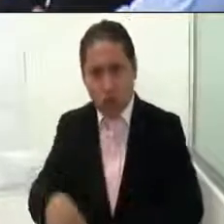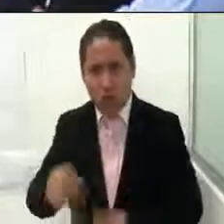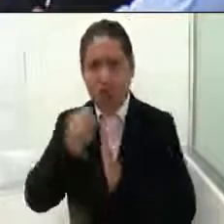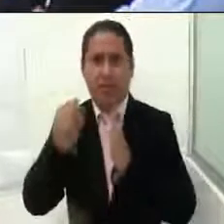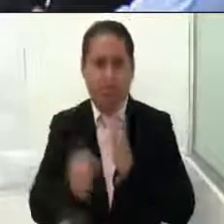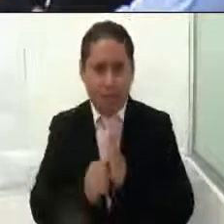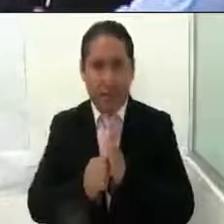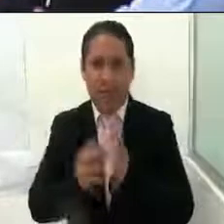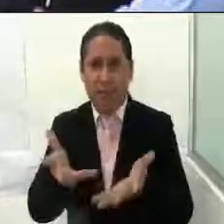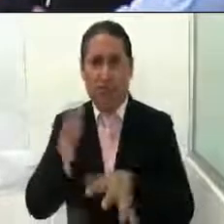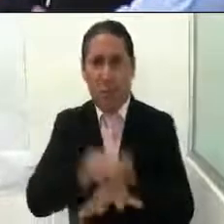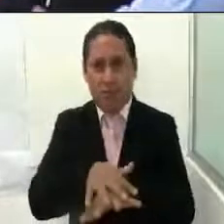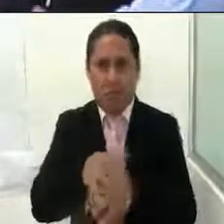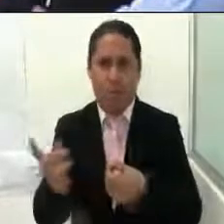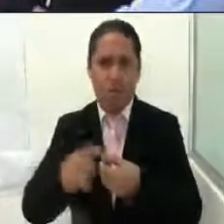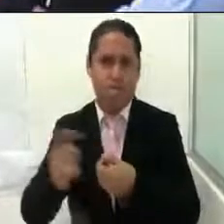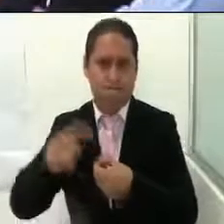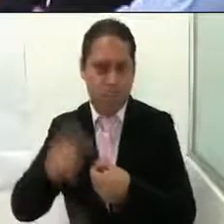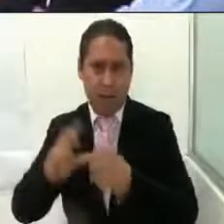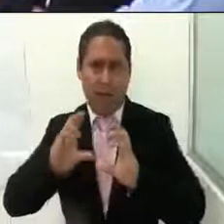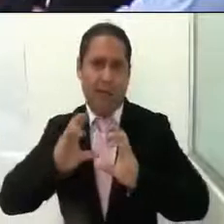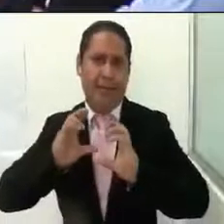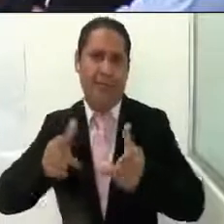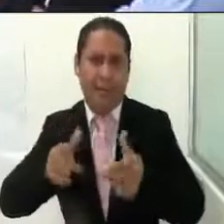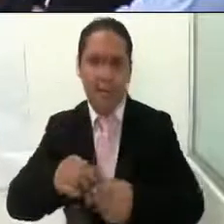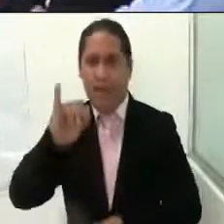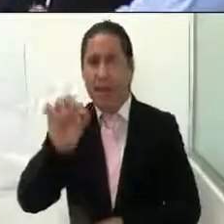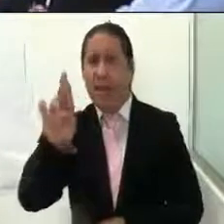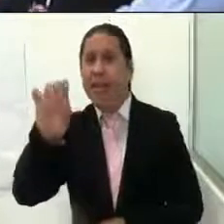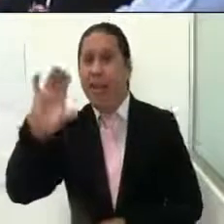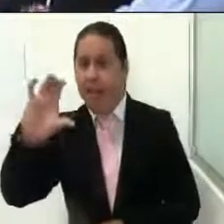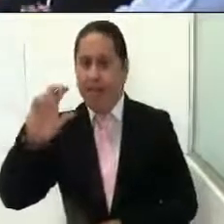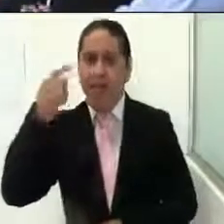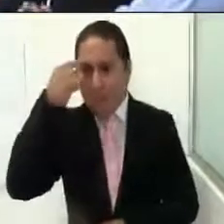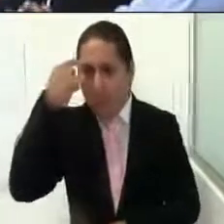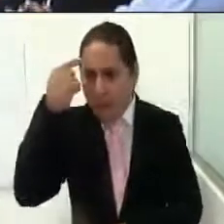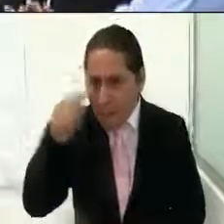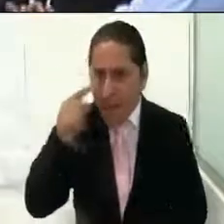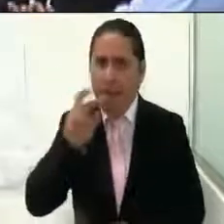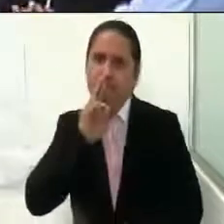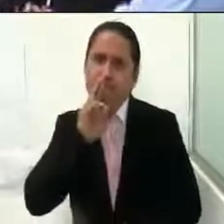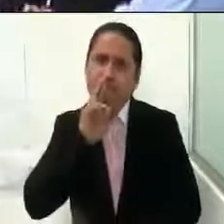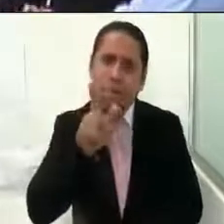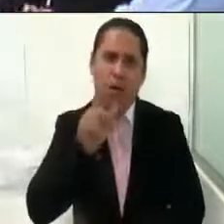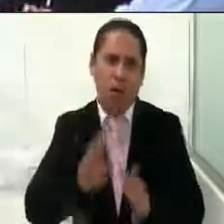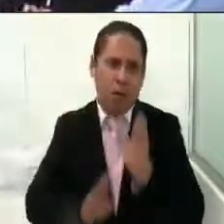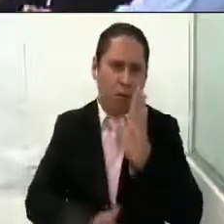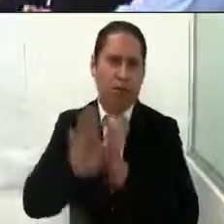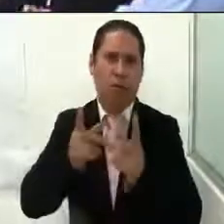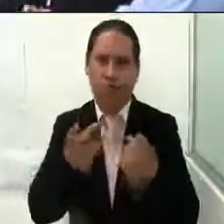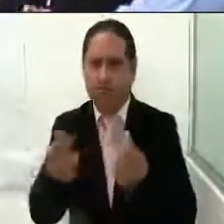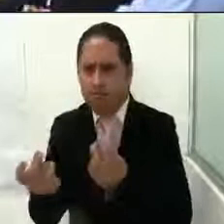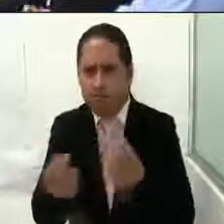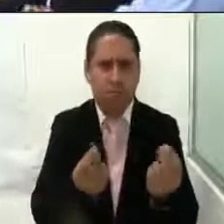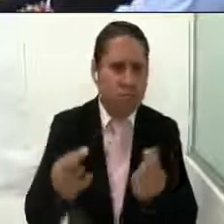registral del estado de chiapas por sus siglas direct para mejorar simplificar y agilizar los servicios